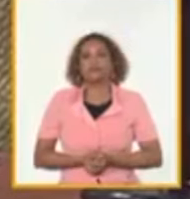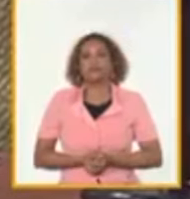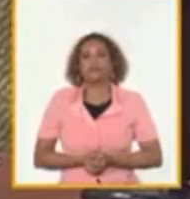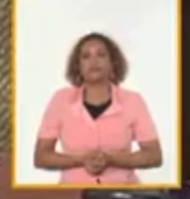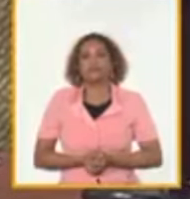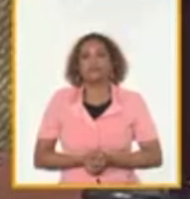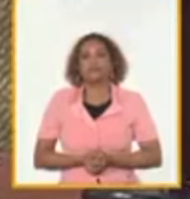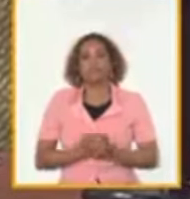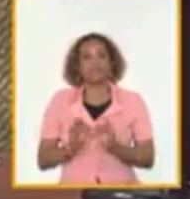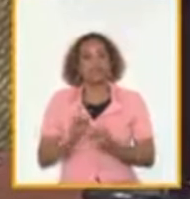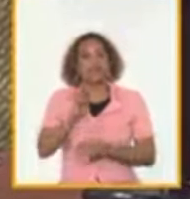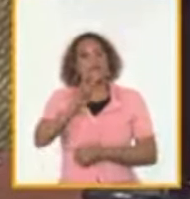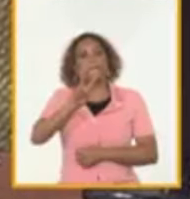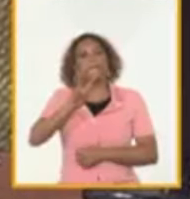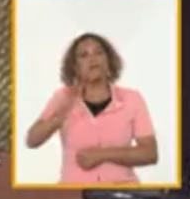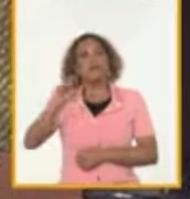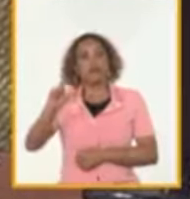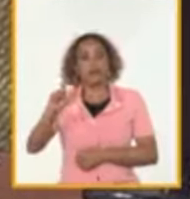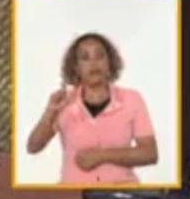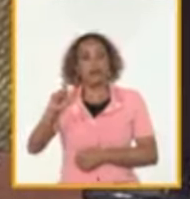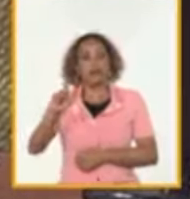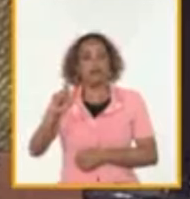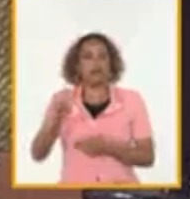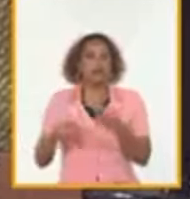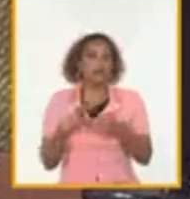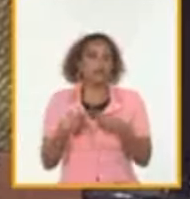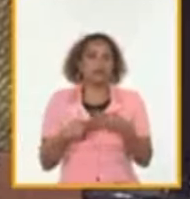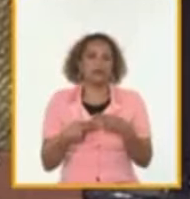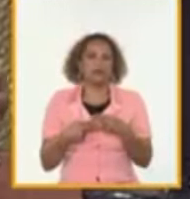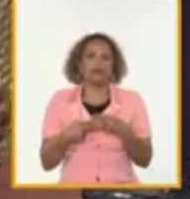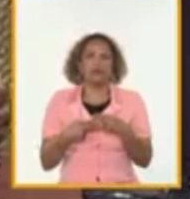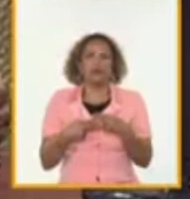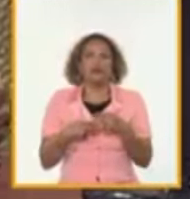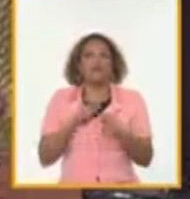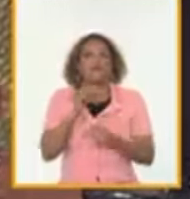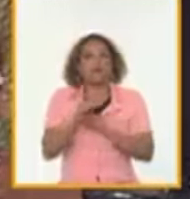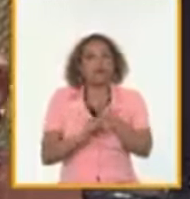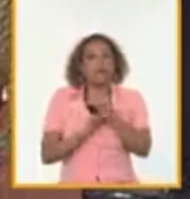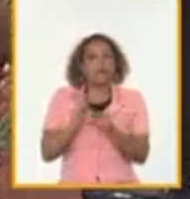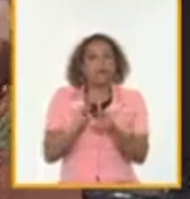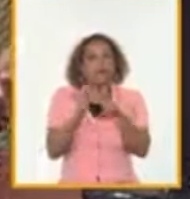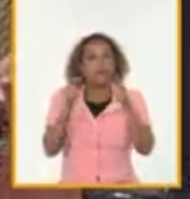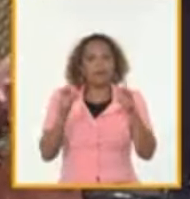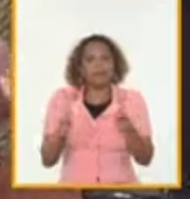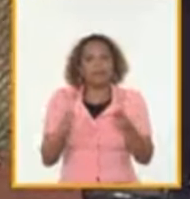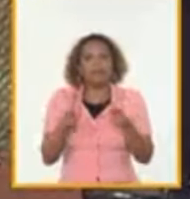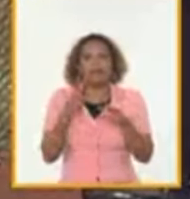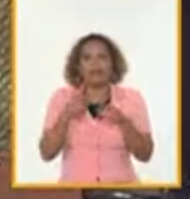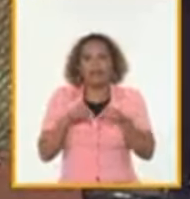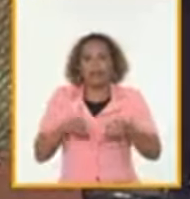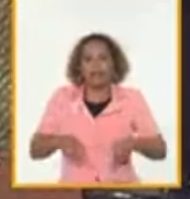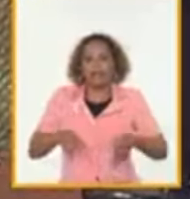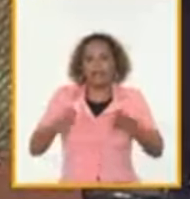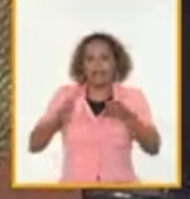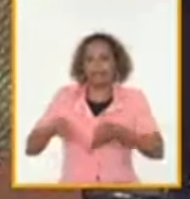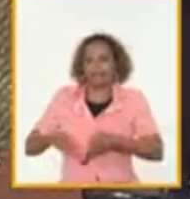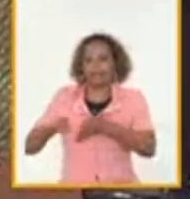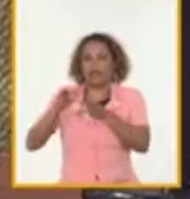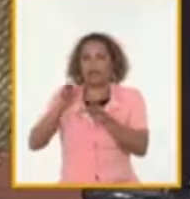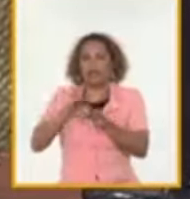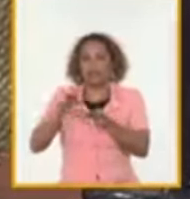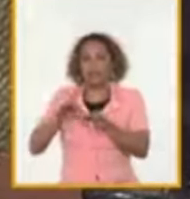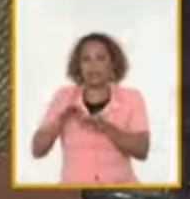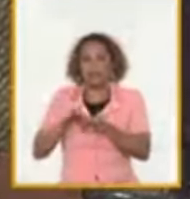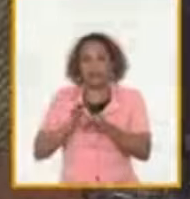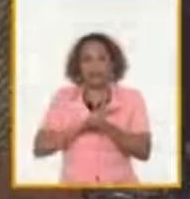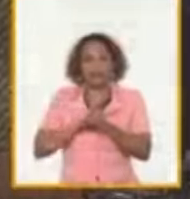villac Clara Primero estamos intencionando un poco incrementar la cantidad de hectáreas a sembrar para a partir de que